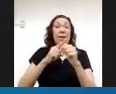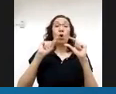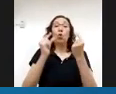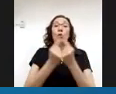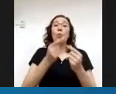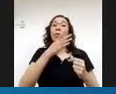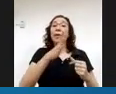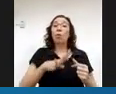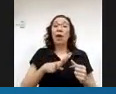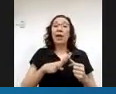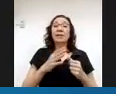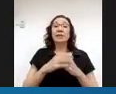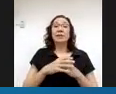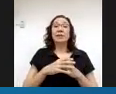mujeres